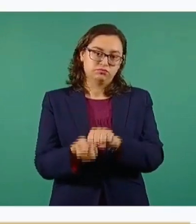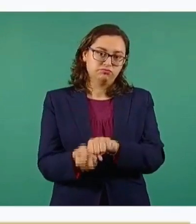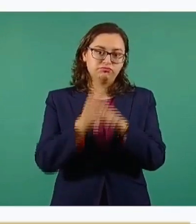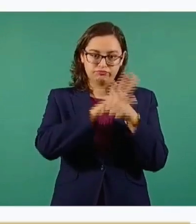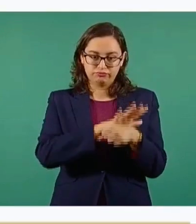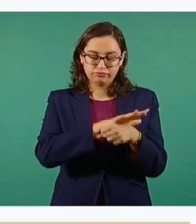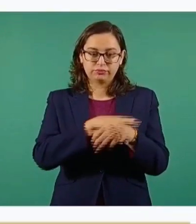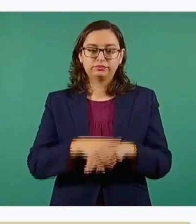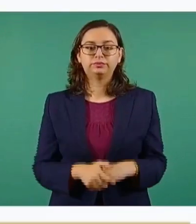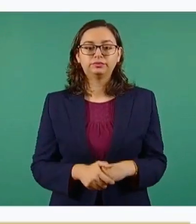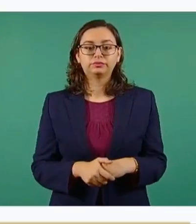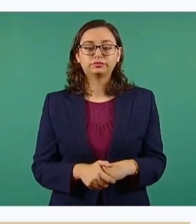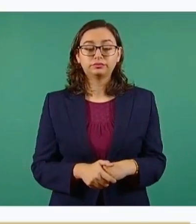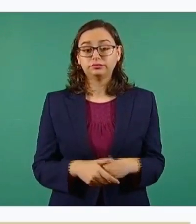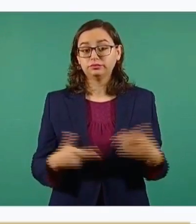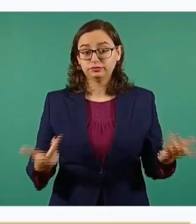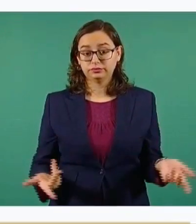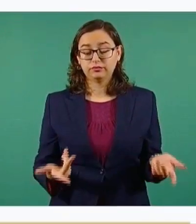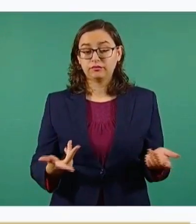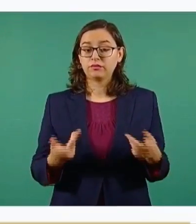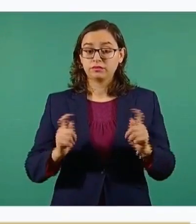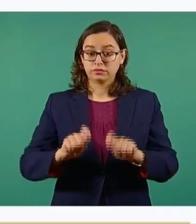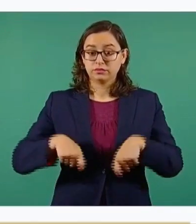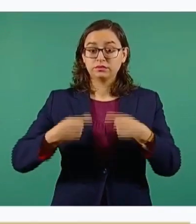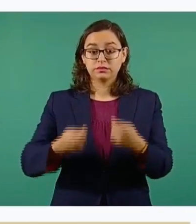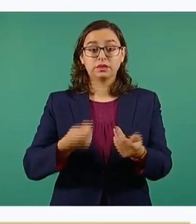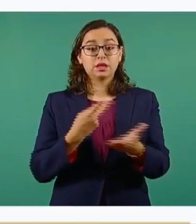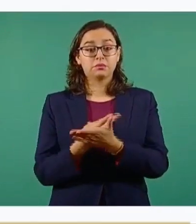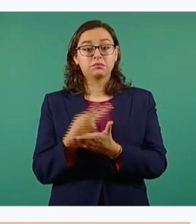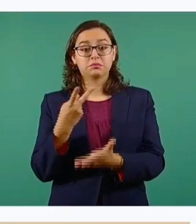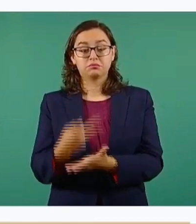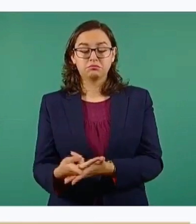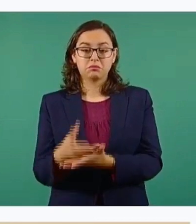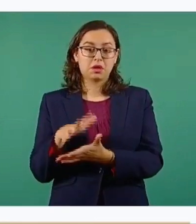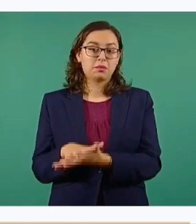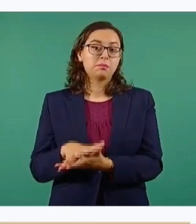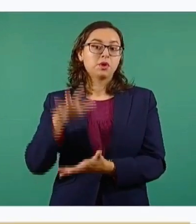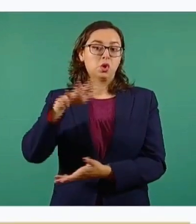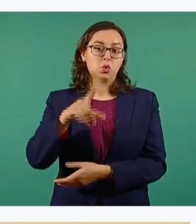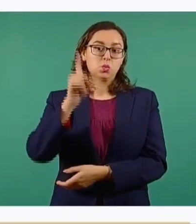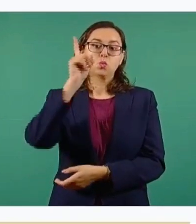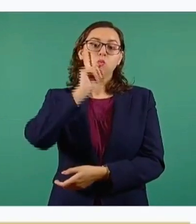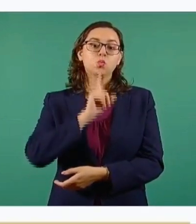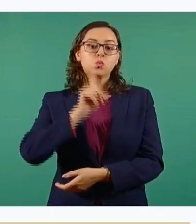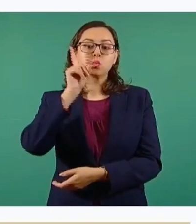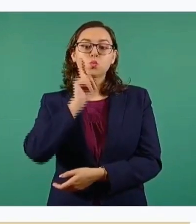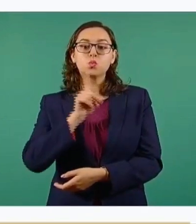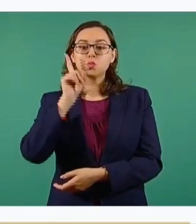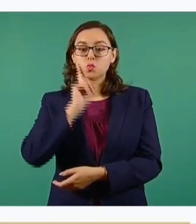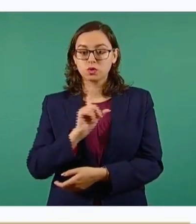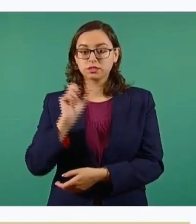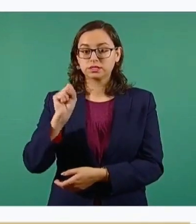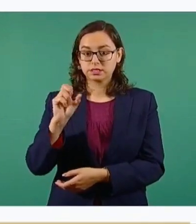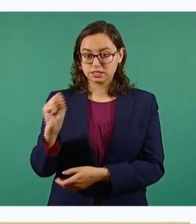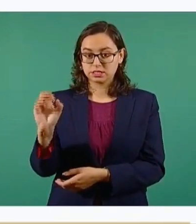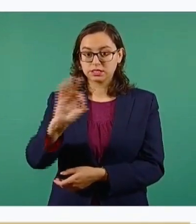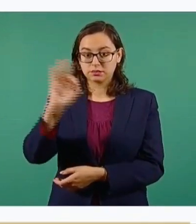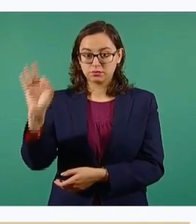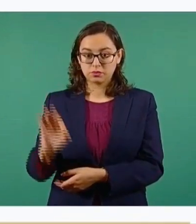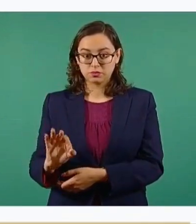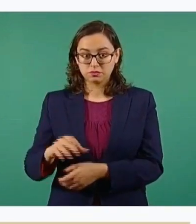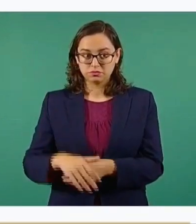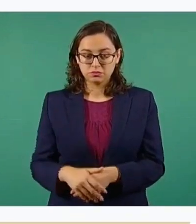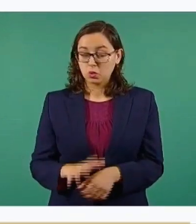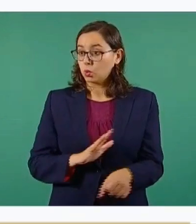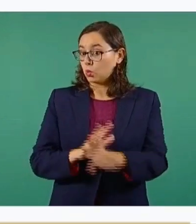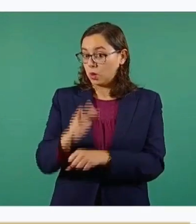grado, son las mujeres las que recibirán mayor número de preseas con casi un 60%, no sé por